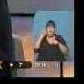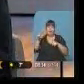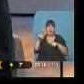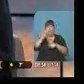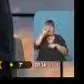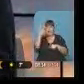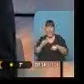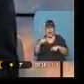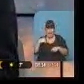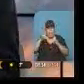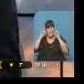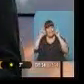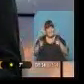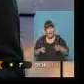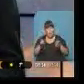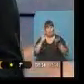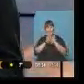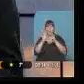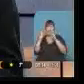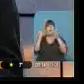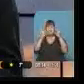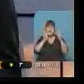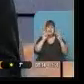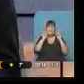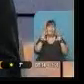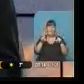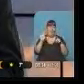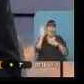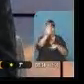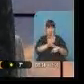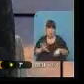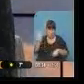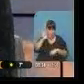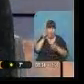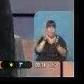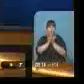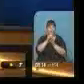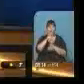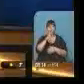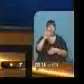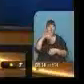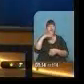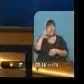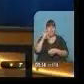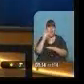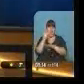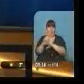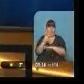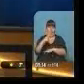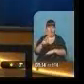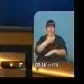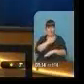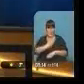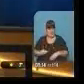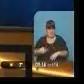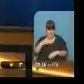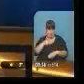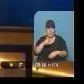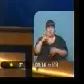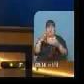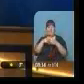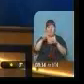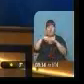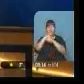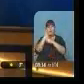la república argentina pero también los temas regionales estamos junto a hernán cornejo flamante vicepresidente del